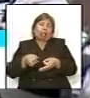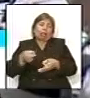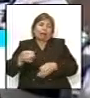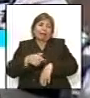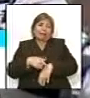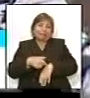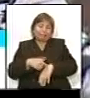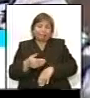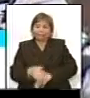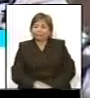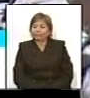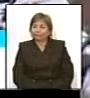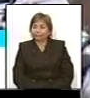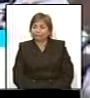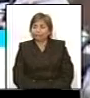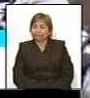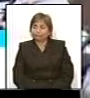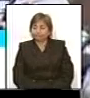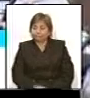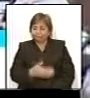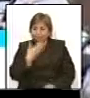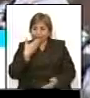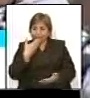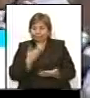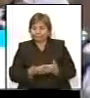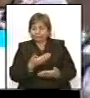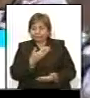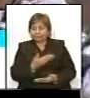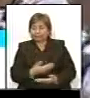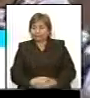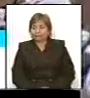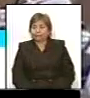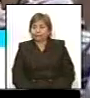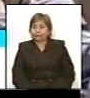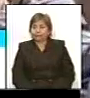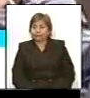después de la emergencia, ¿no? Gracias por su aporte. Okay,